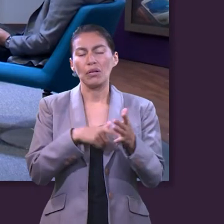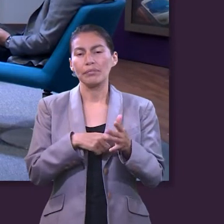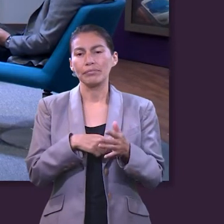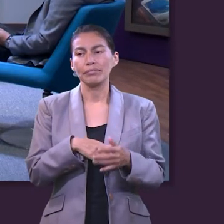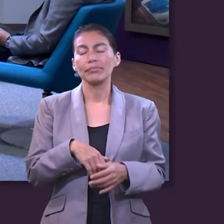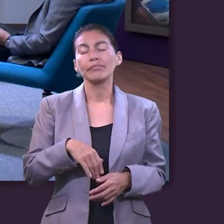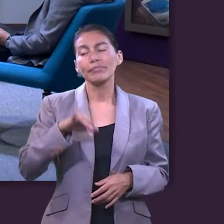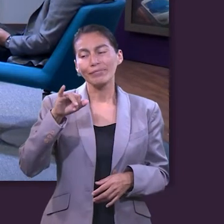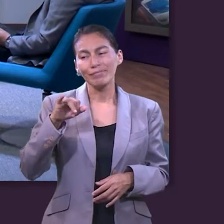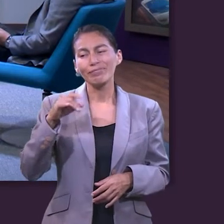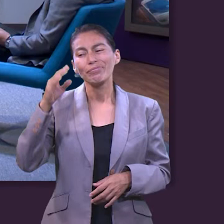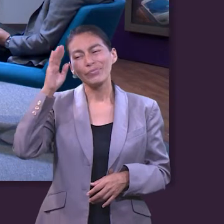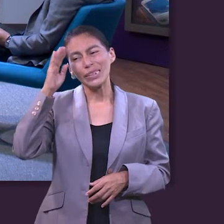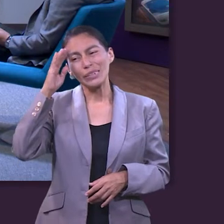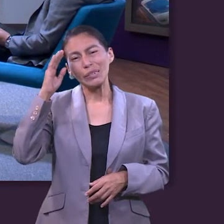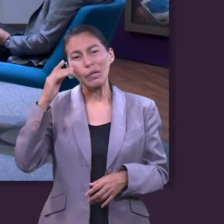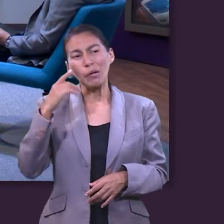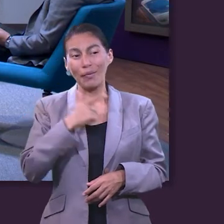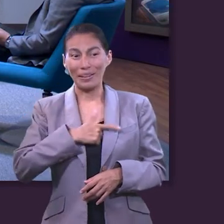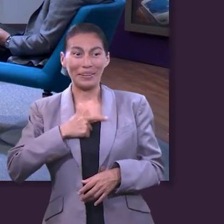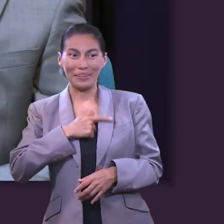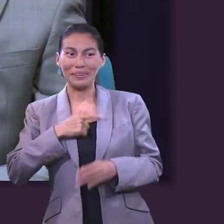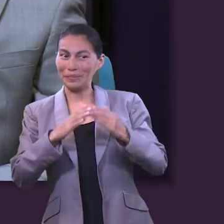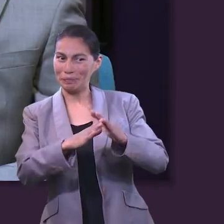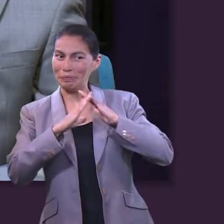yo creo que a nadie le gusta que los rechacen.